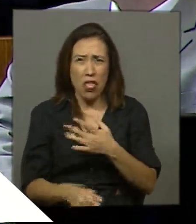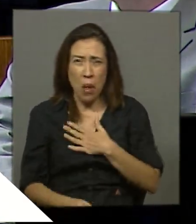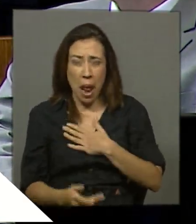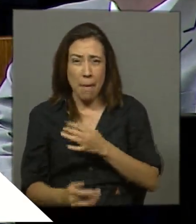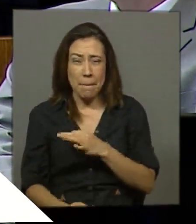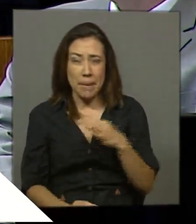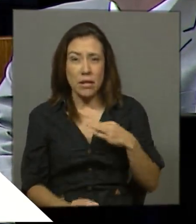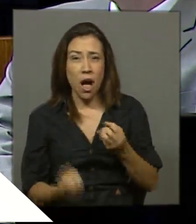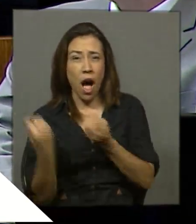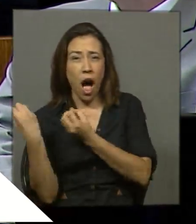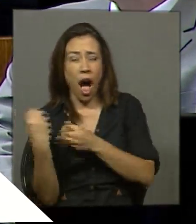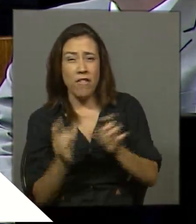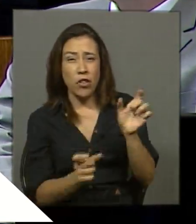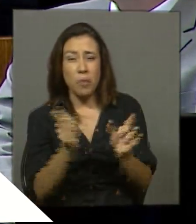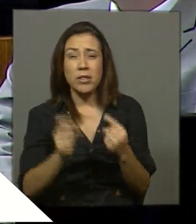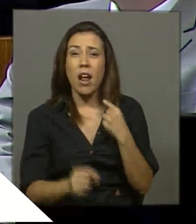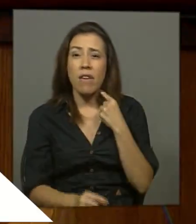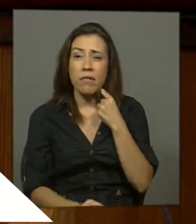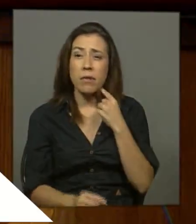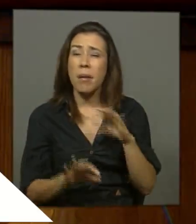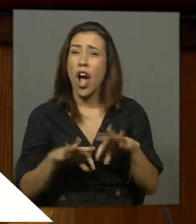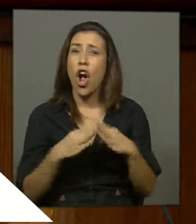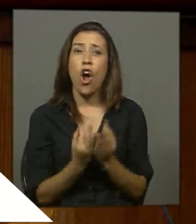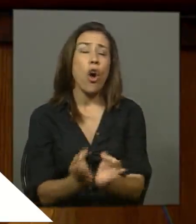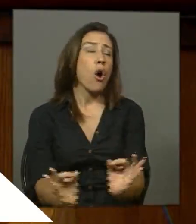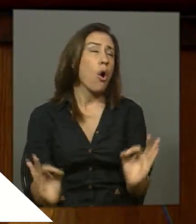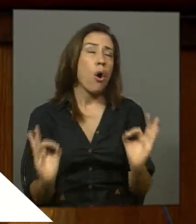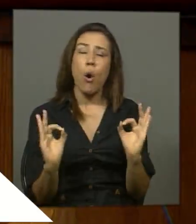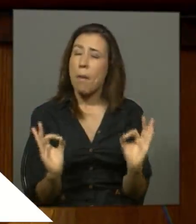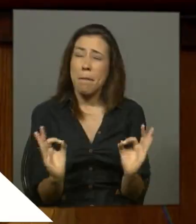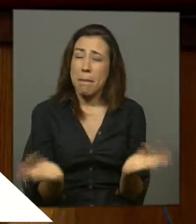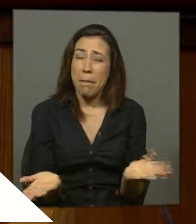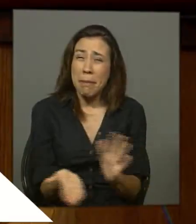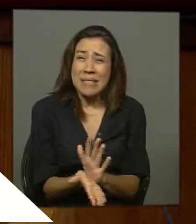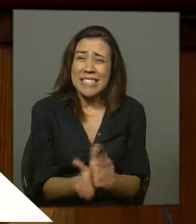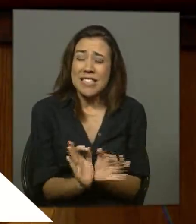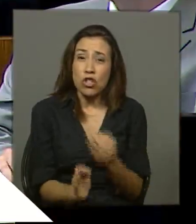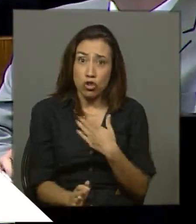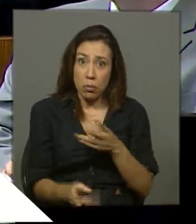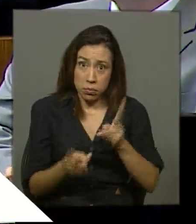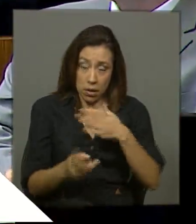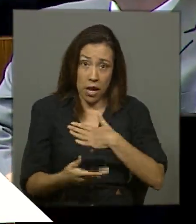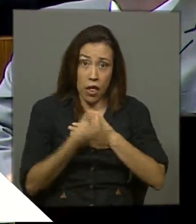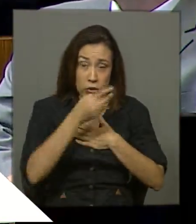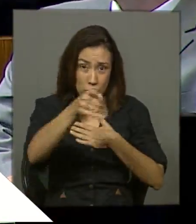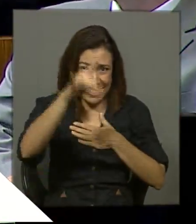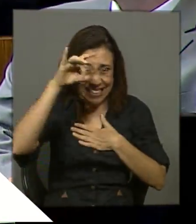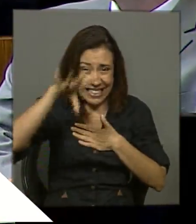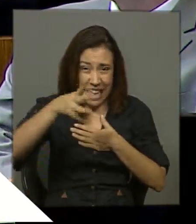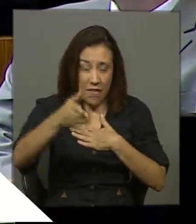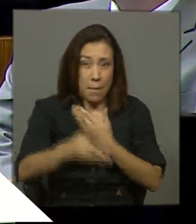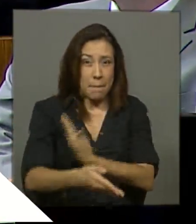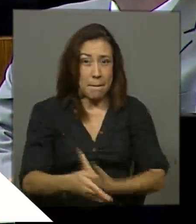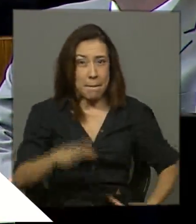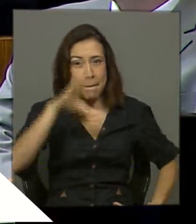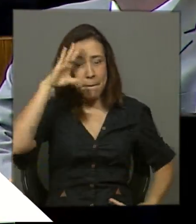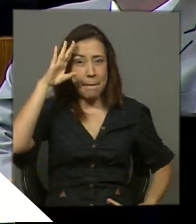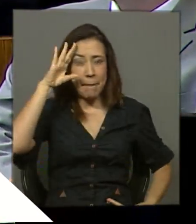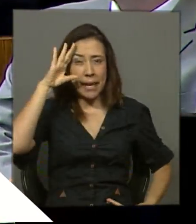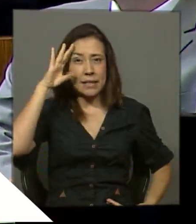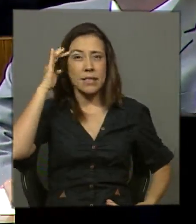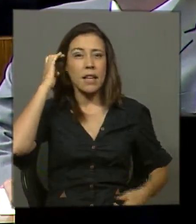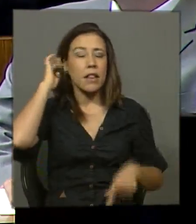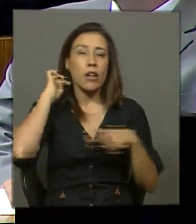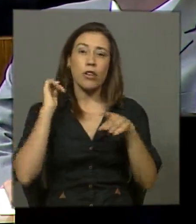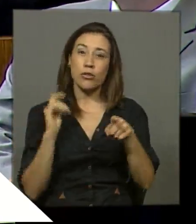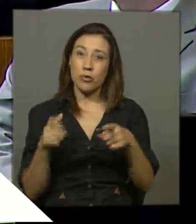ministro el abandono a las víctimas es total y Permítame decirle algo que yo sé que usted sabe la presidenta bachel ha estado